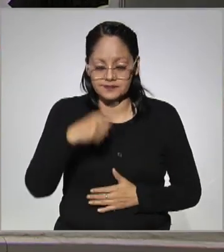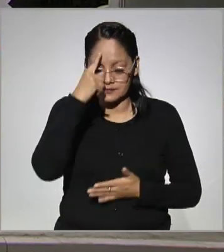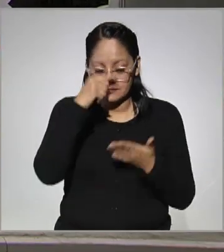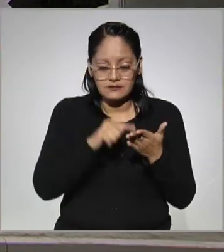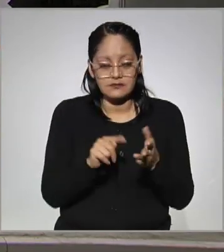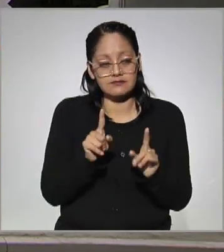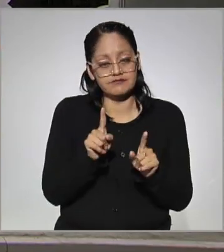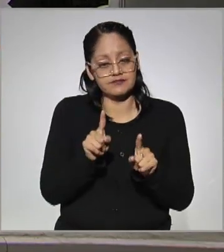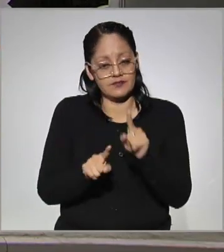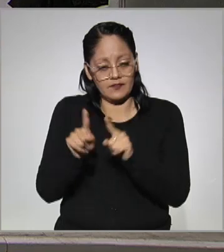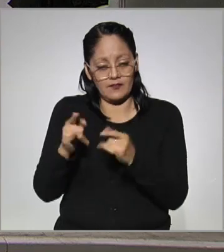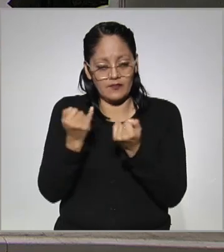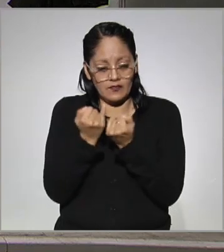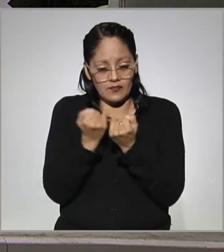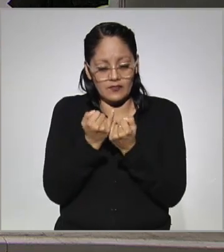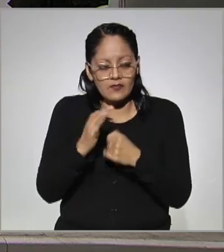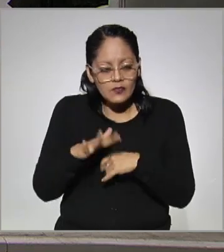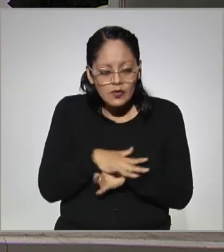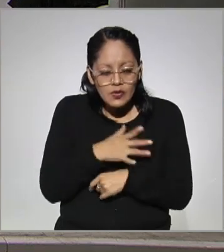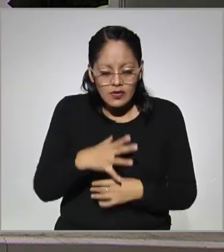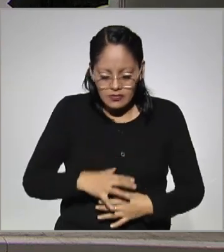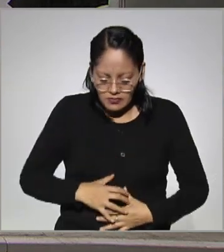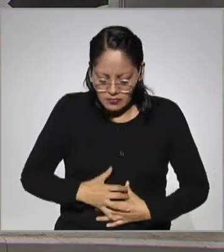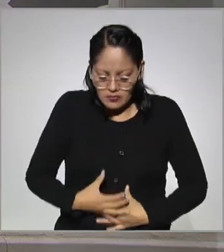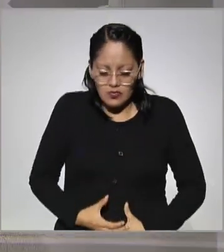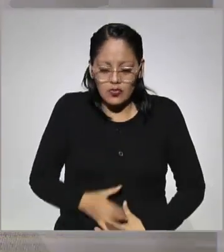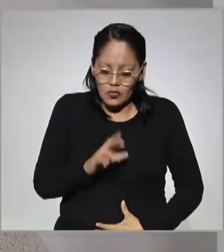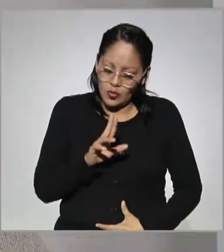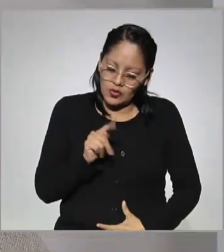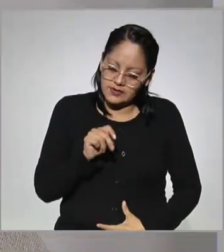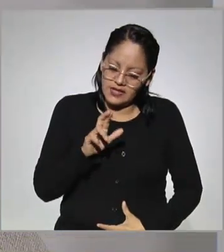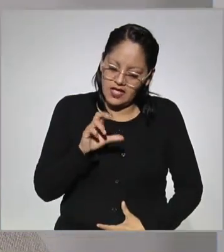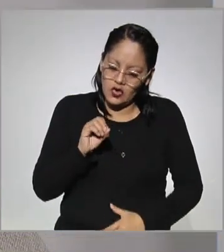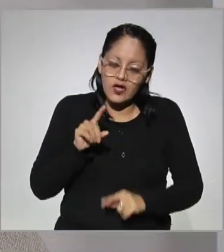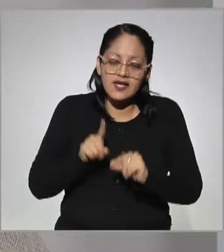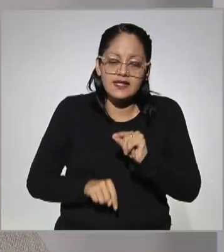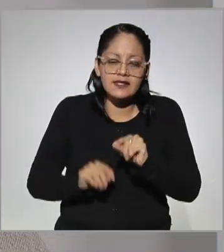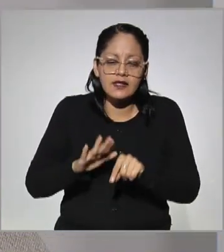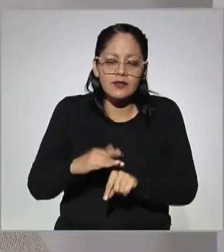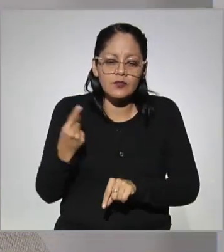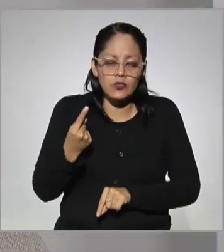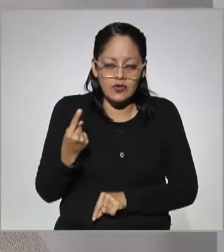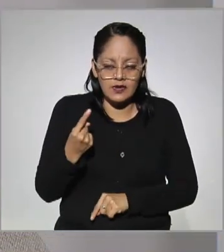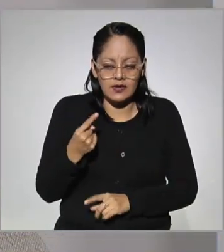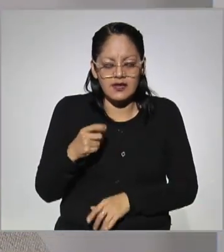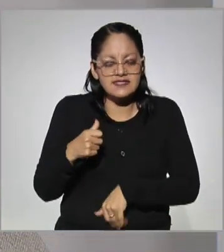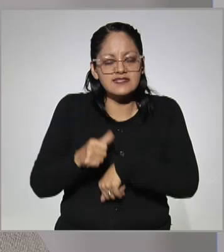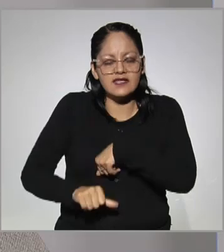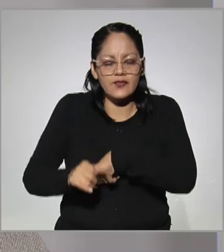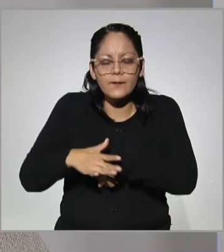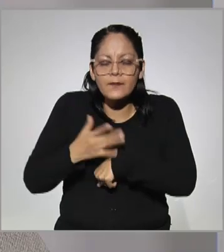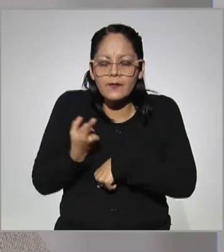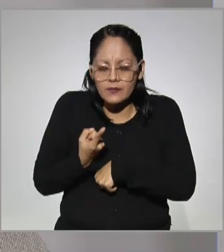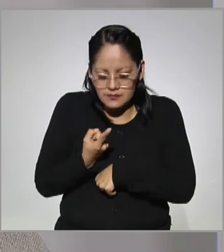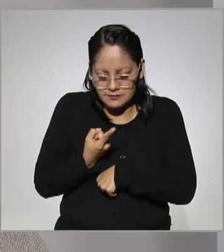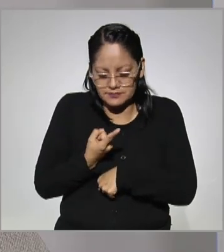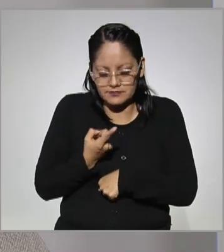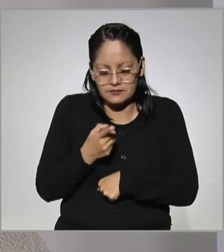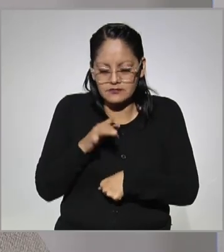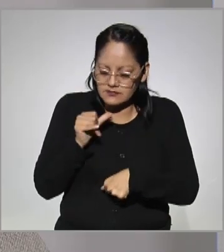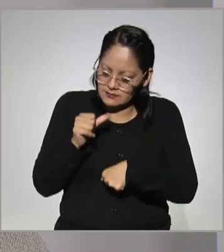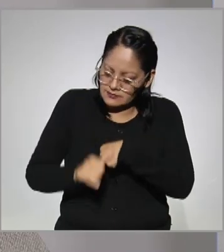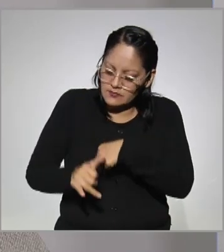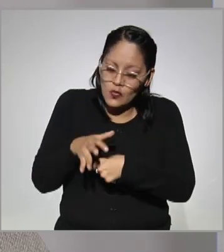sí depende igual también saber por qué le quitaron el útero. O sea, cuál fue la causa de la cirugía, el tipo de cirugía que